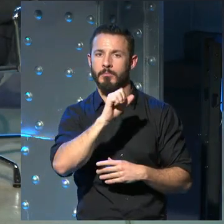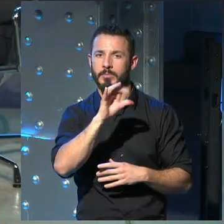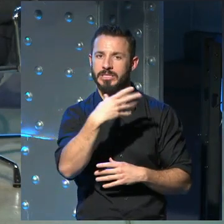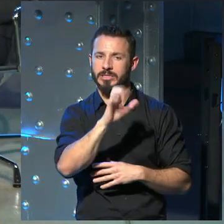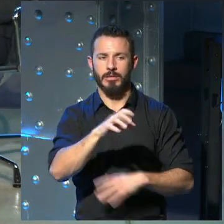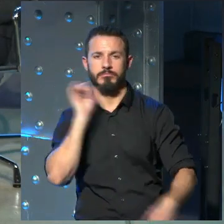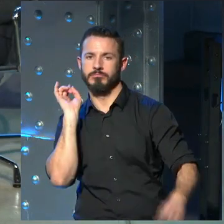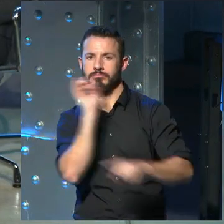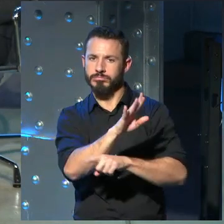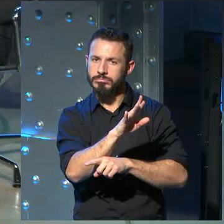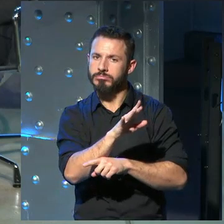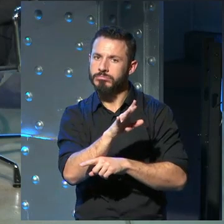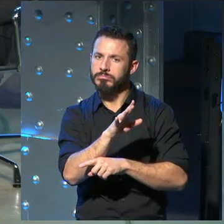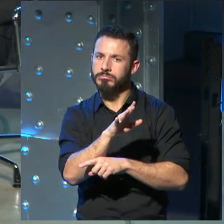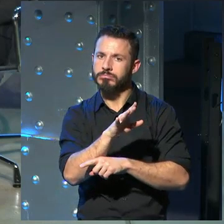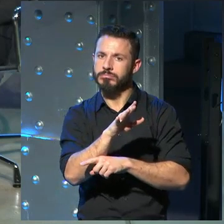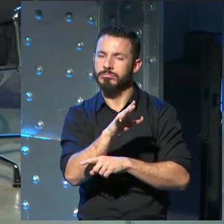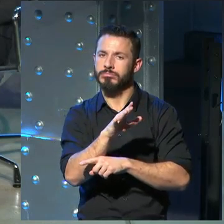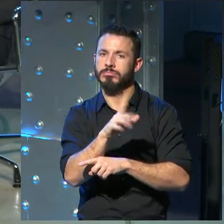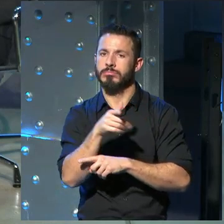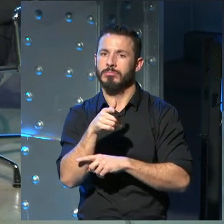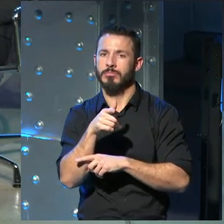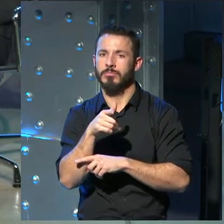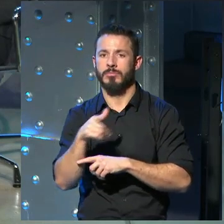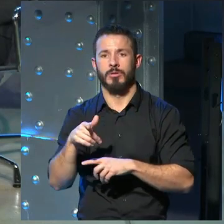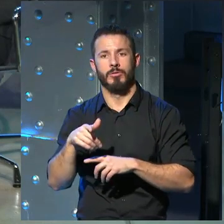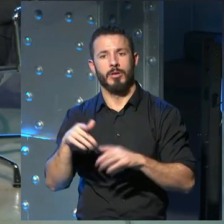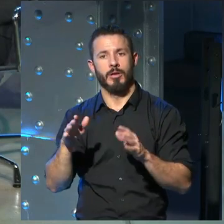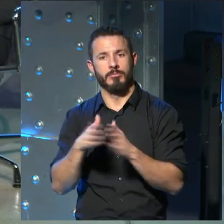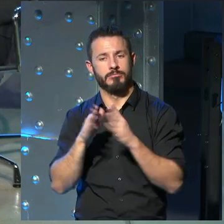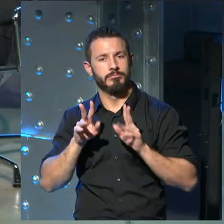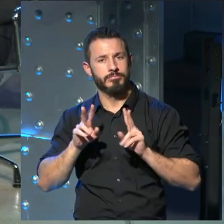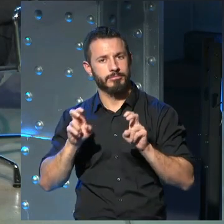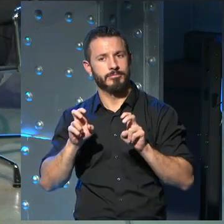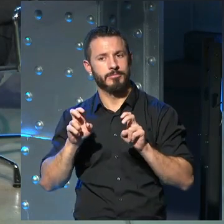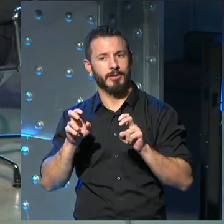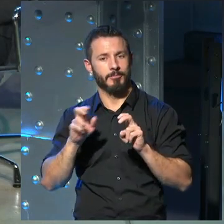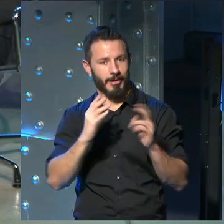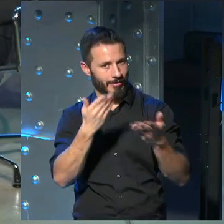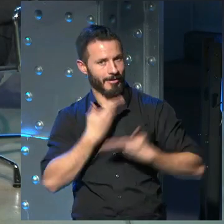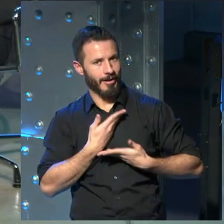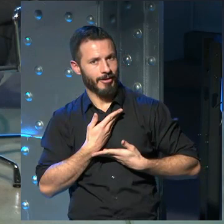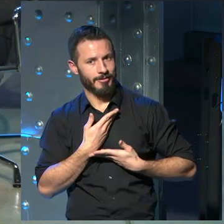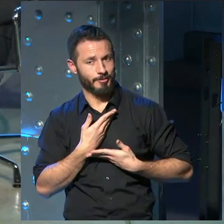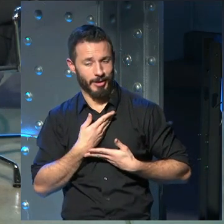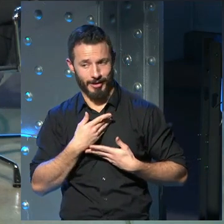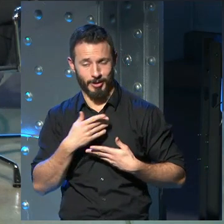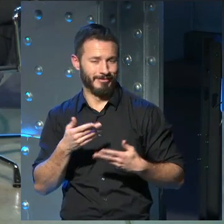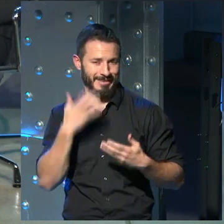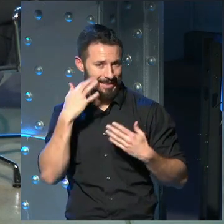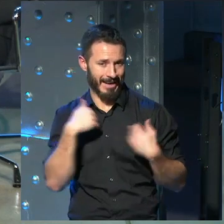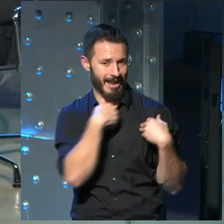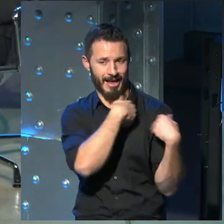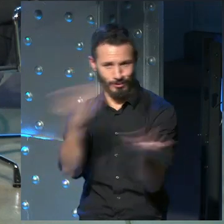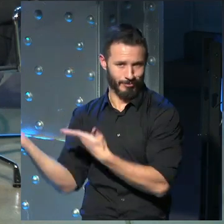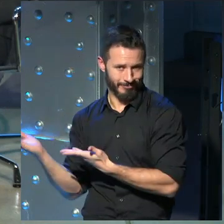en el maravilloso epílogo con su entrevista que me ha regalado y que os ha regalado a todos vosotros.